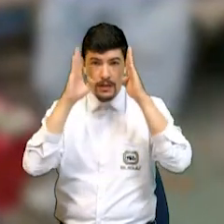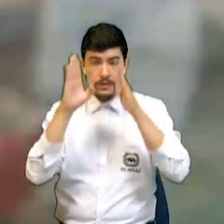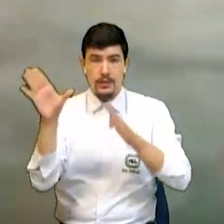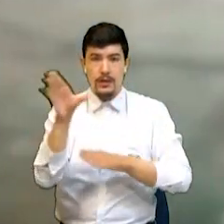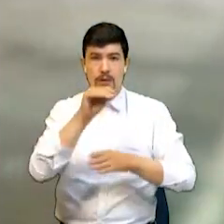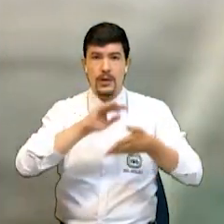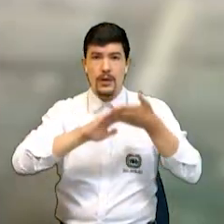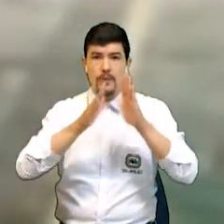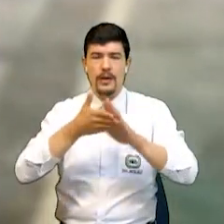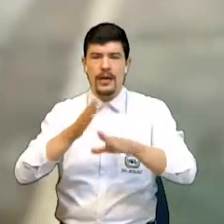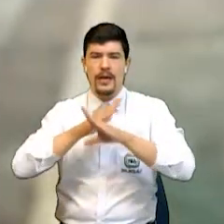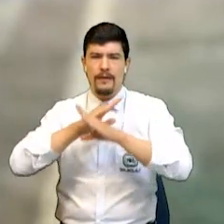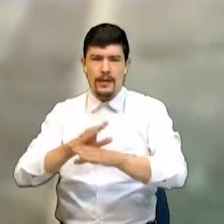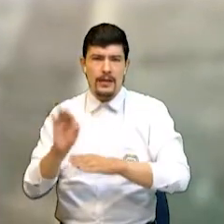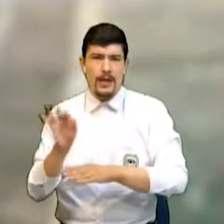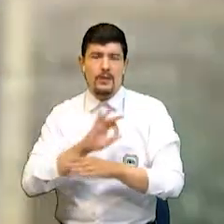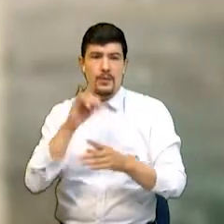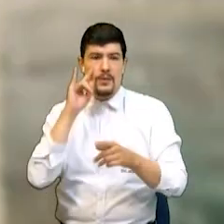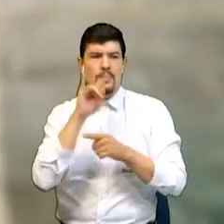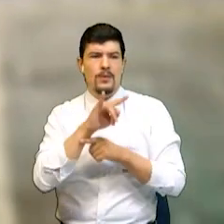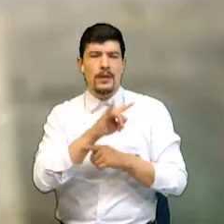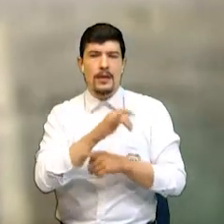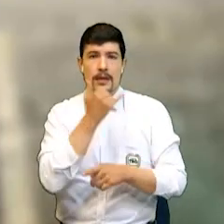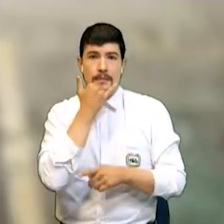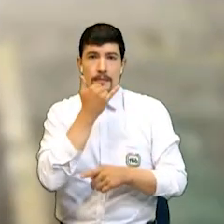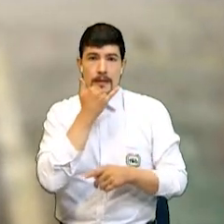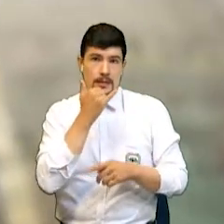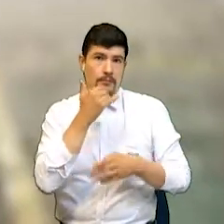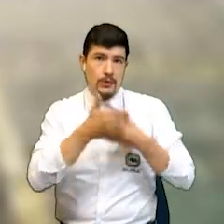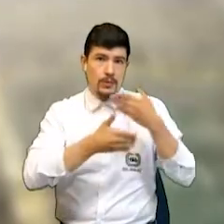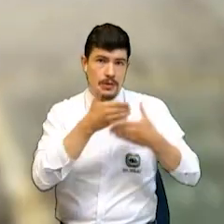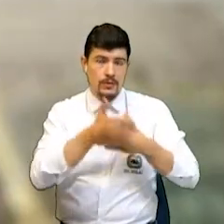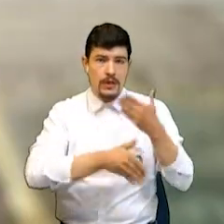para evitar y controlar la seguridad y tranquilidad ciudadana